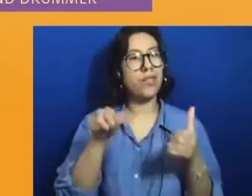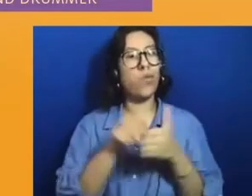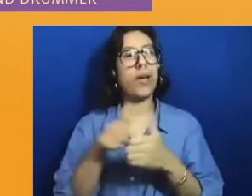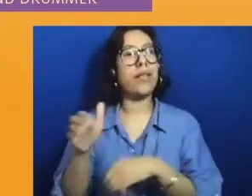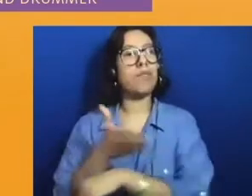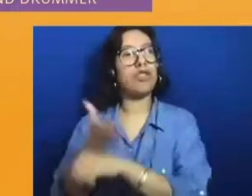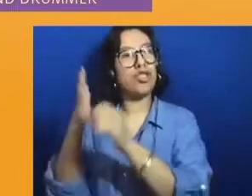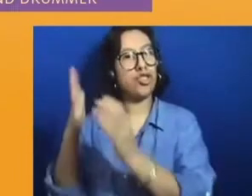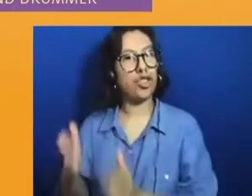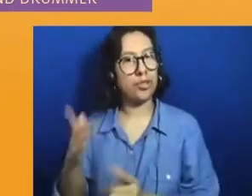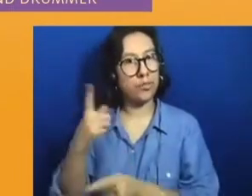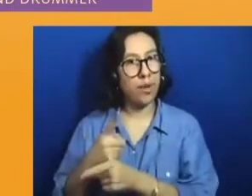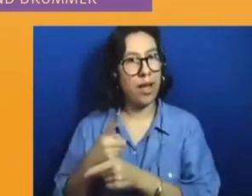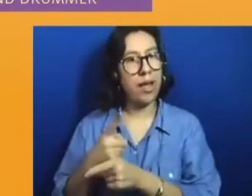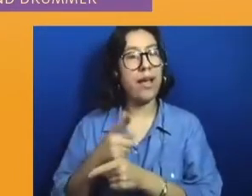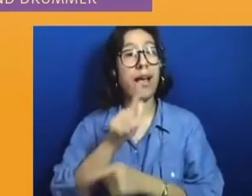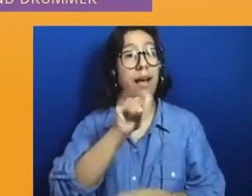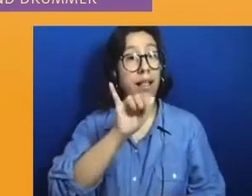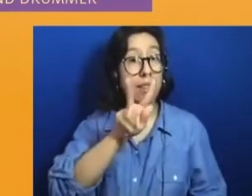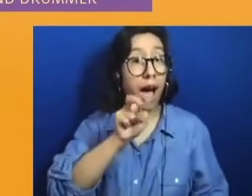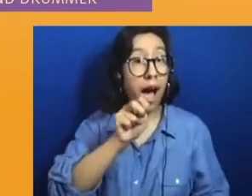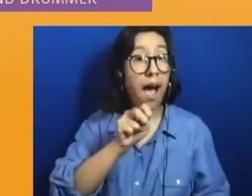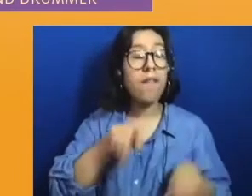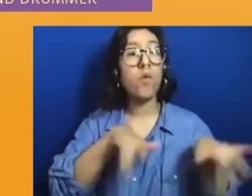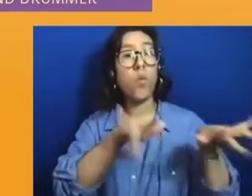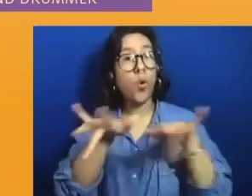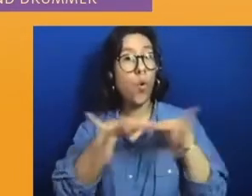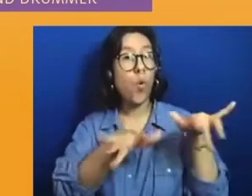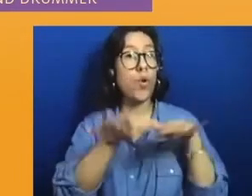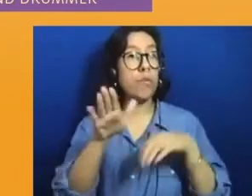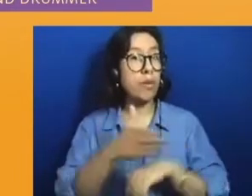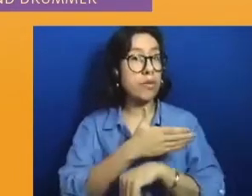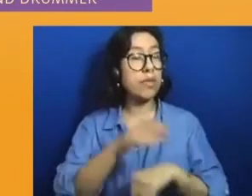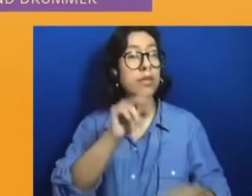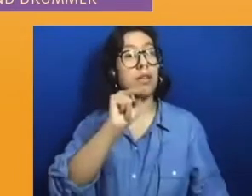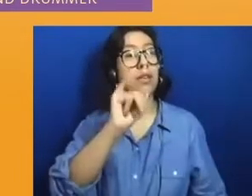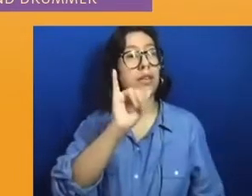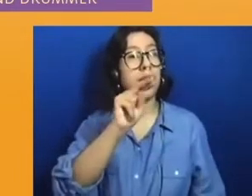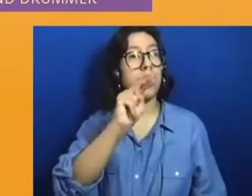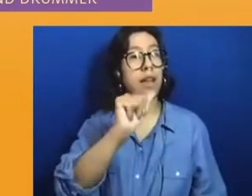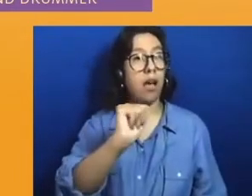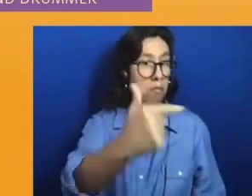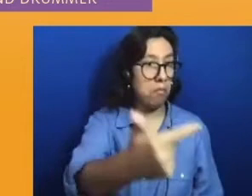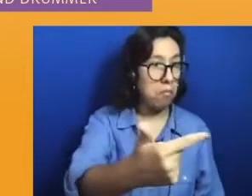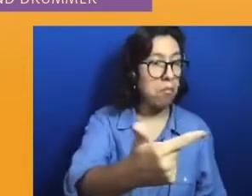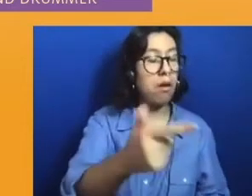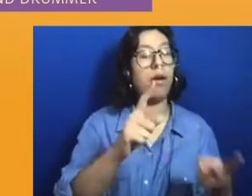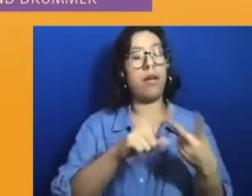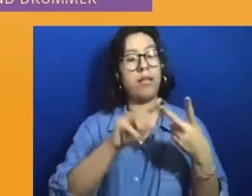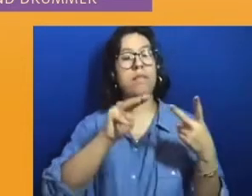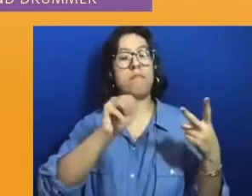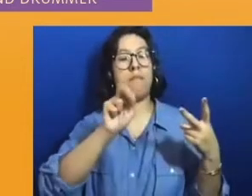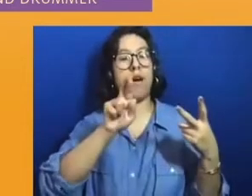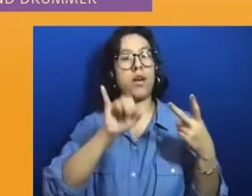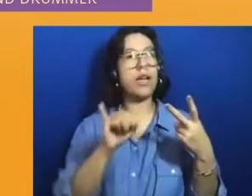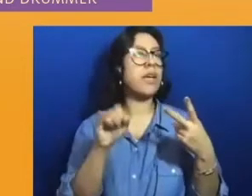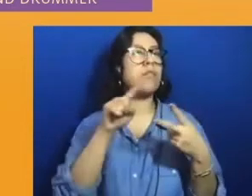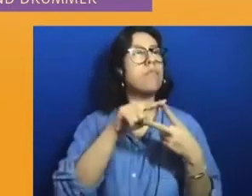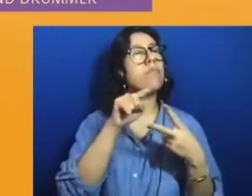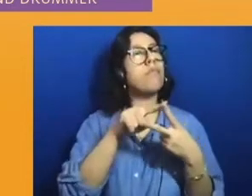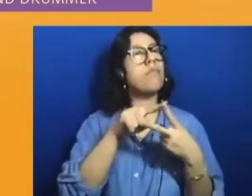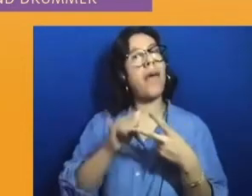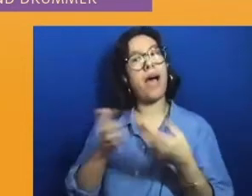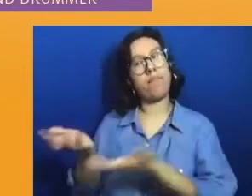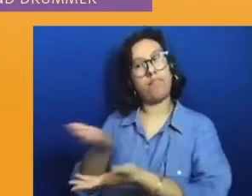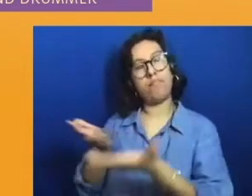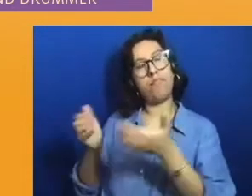personas que tocan música, ya sea en vivo o grabando. Nina, empezando con usted y luego Mari, ¿cuáles son esas